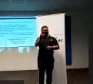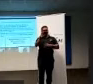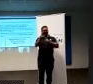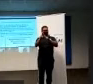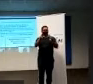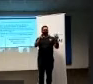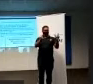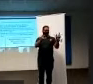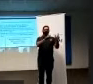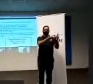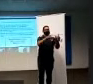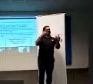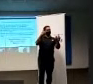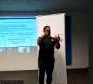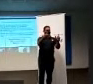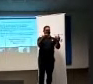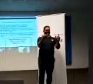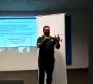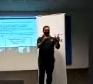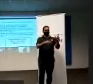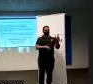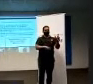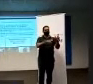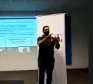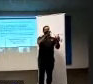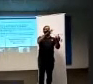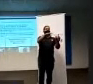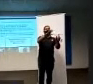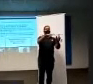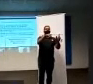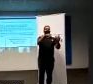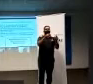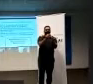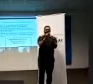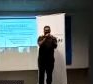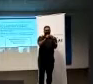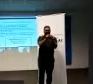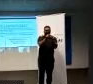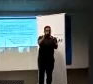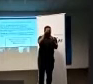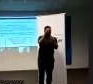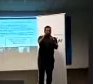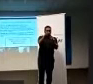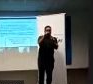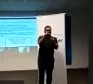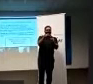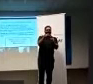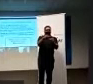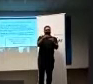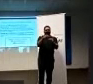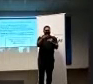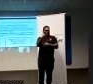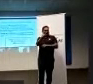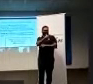Además, se realizaron estudios en Israel en donde se demostró que la efectividad de la vacuna 7 días después de la